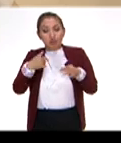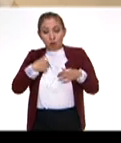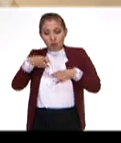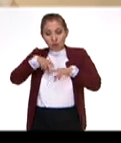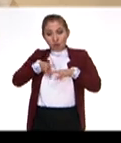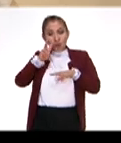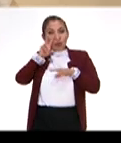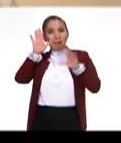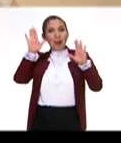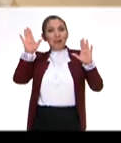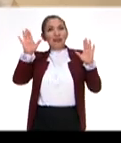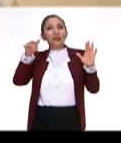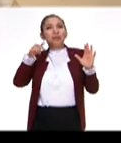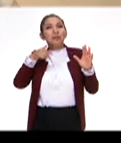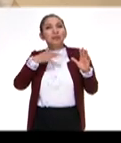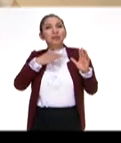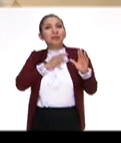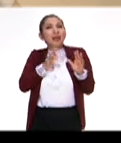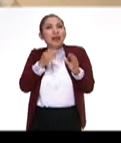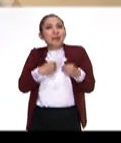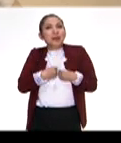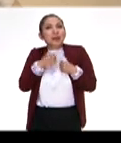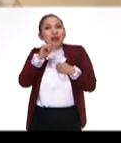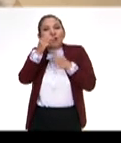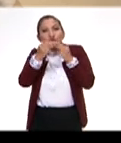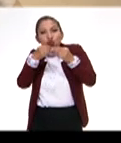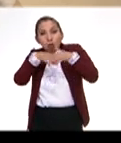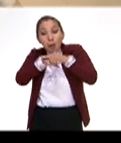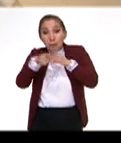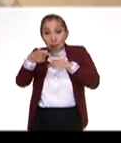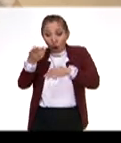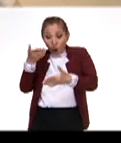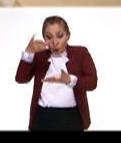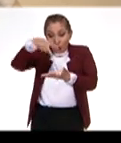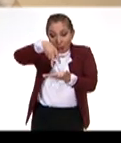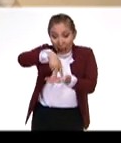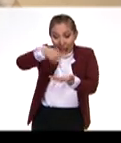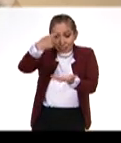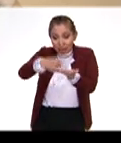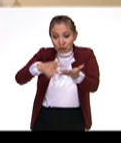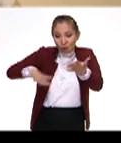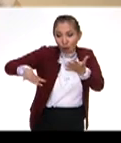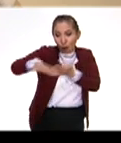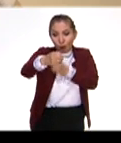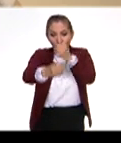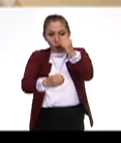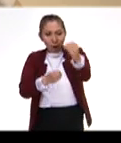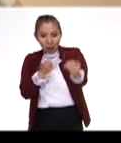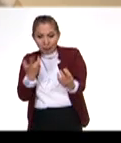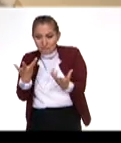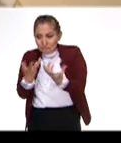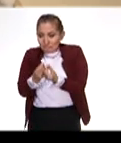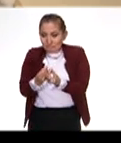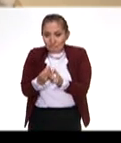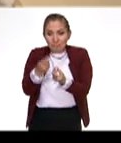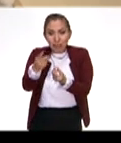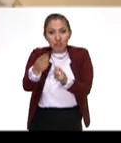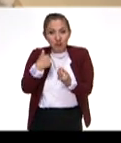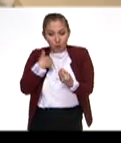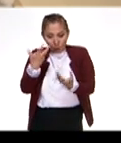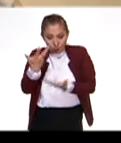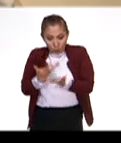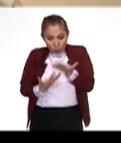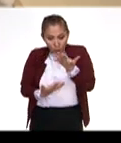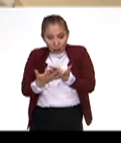es una maravilla porque uno puede vivir otros mundos, pero estar allí, adentro, estar en